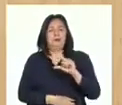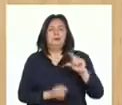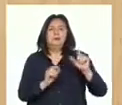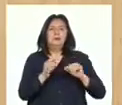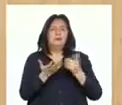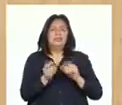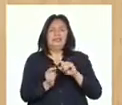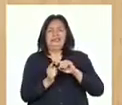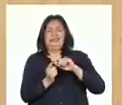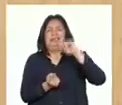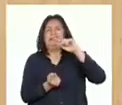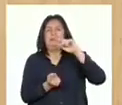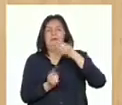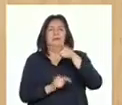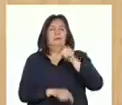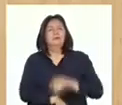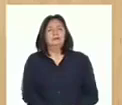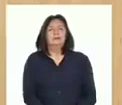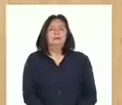la más grande.